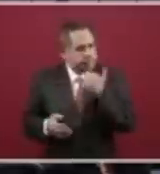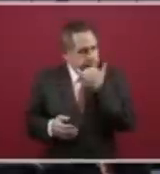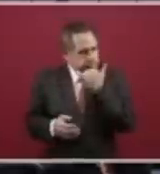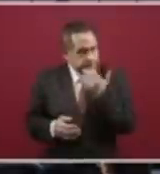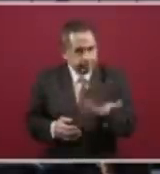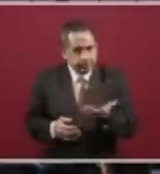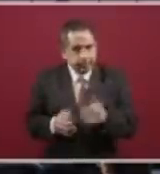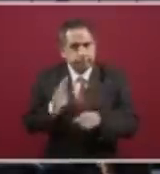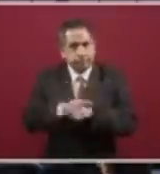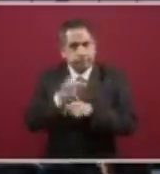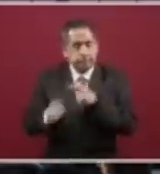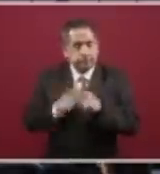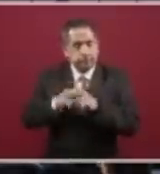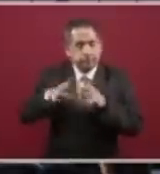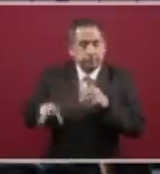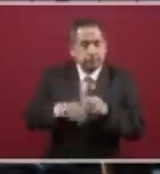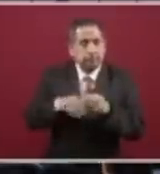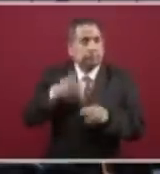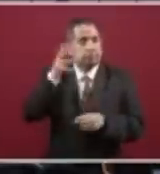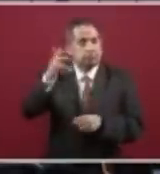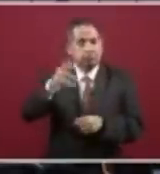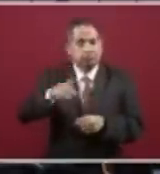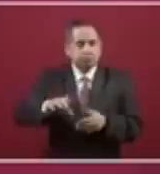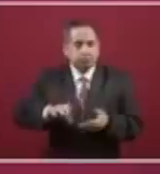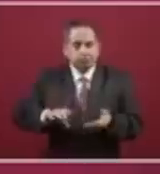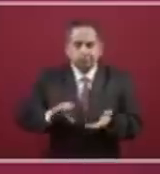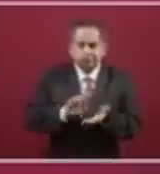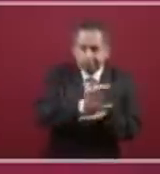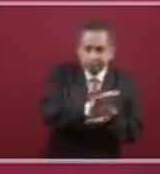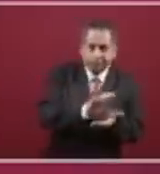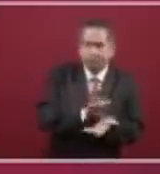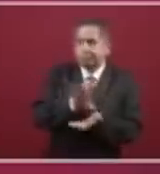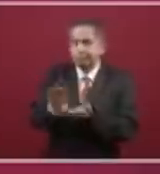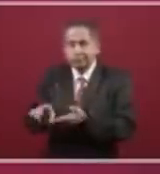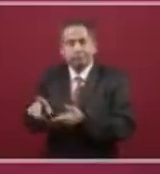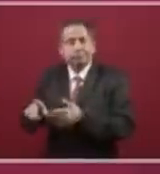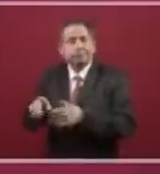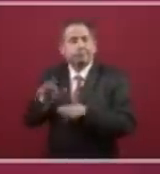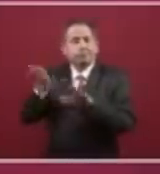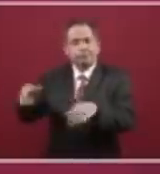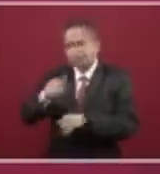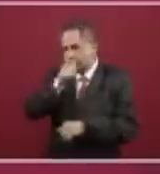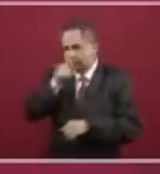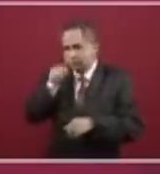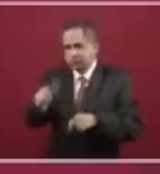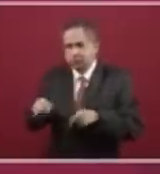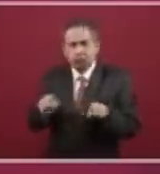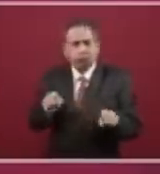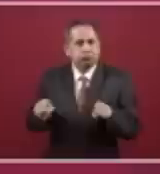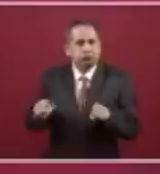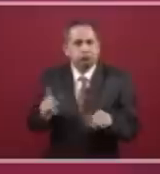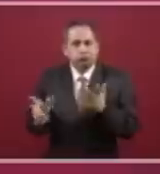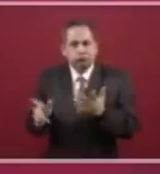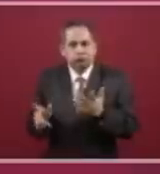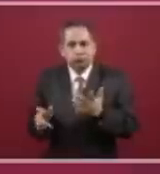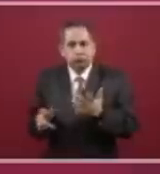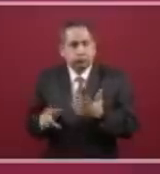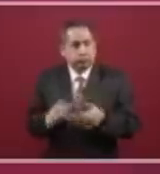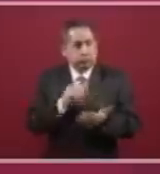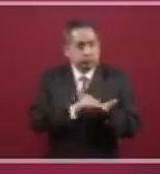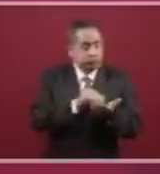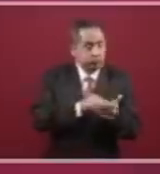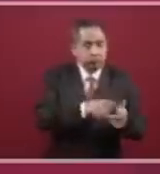la obligada inversión del aeropuerto benito juárez que tendría que funcionar necesariamente aunque estuviera serio el